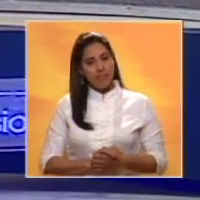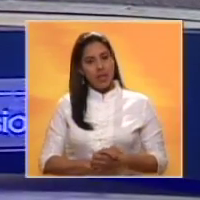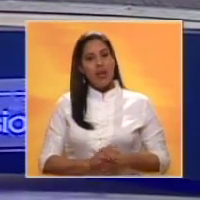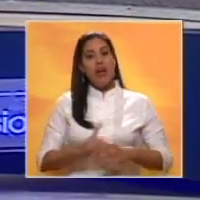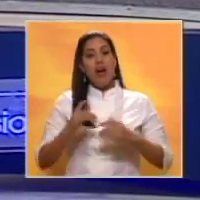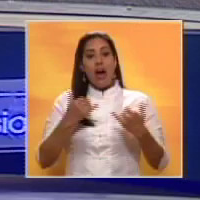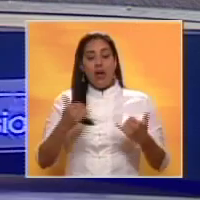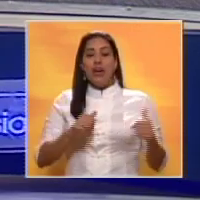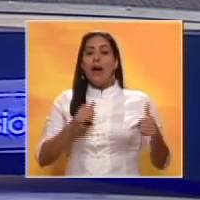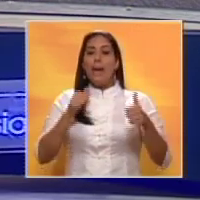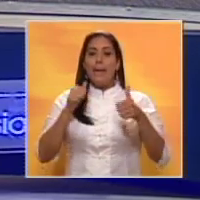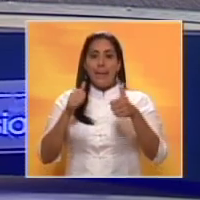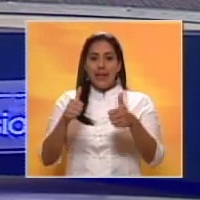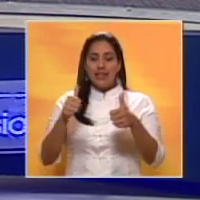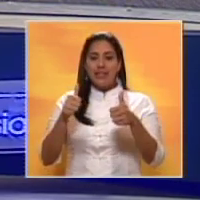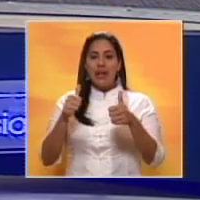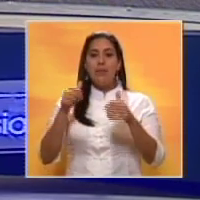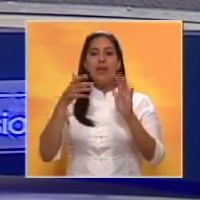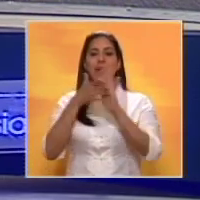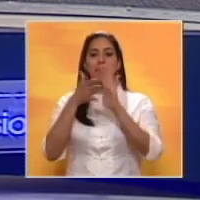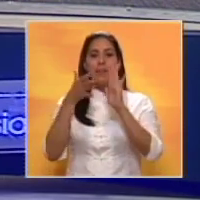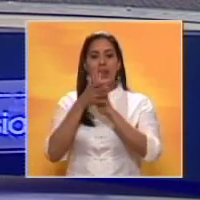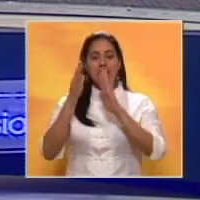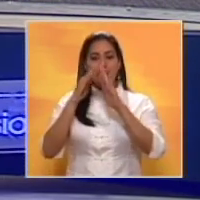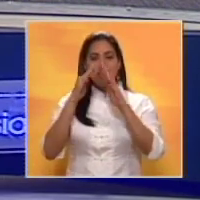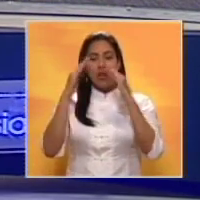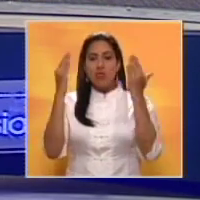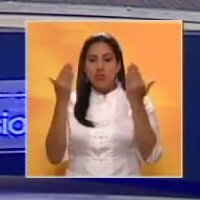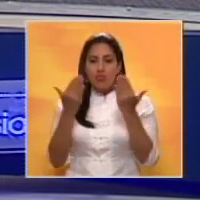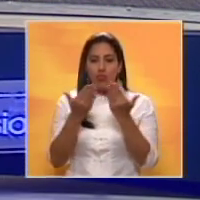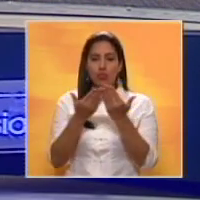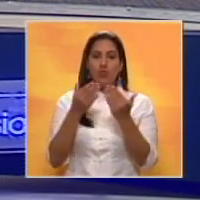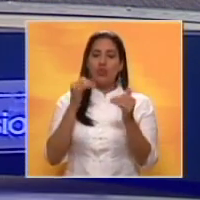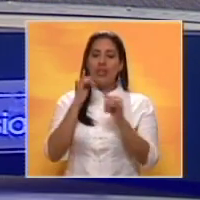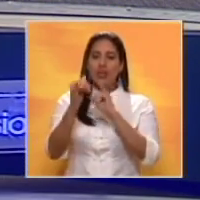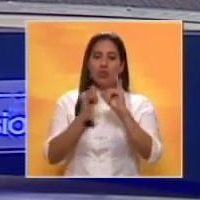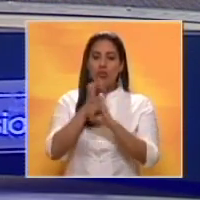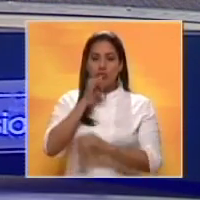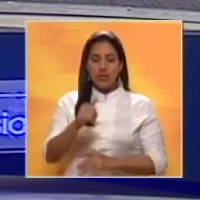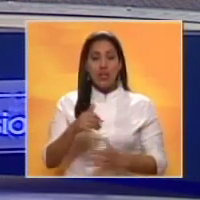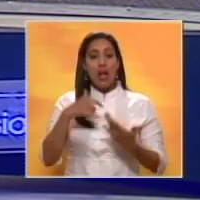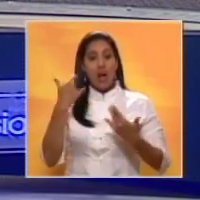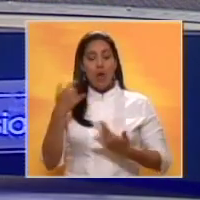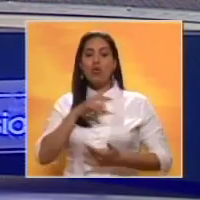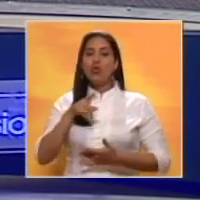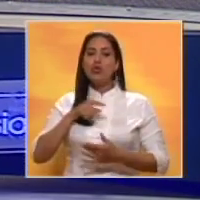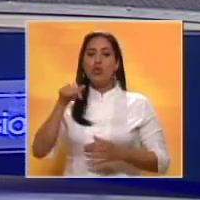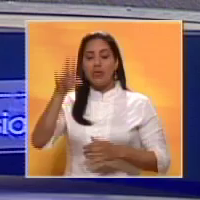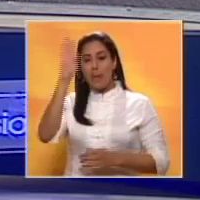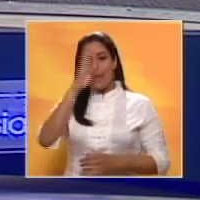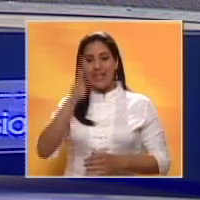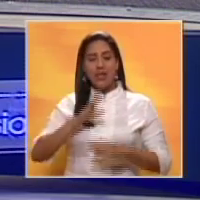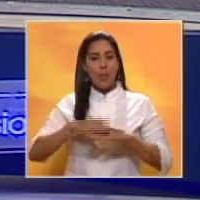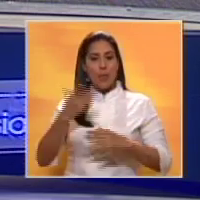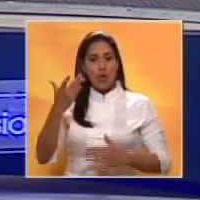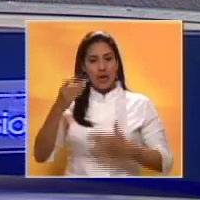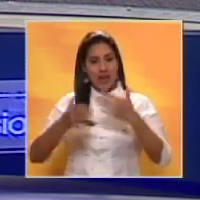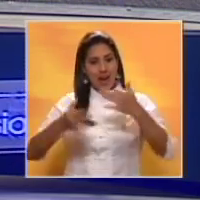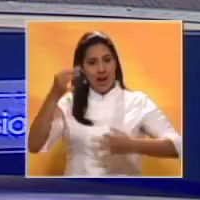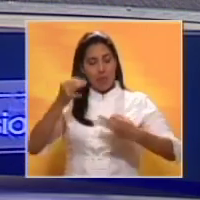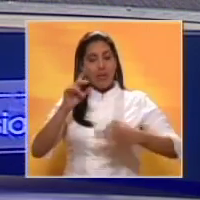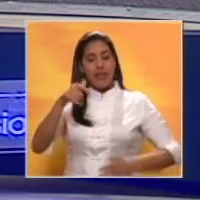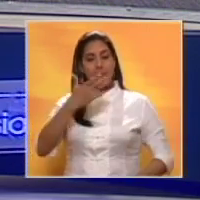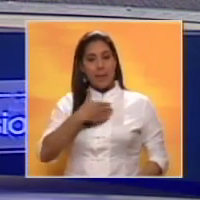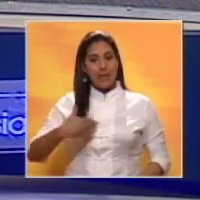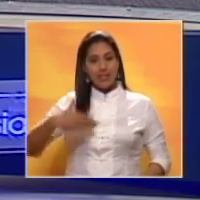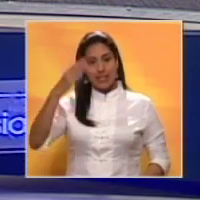Y de inmediato comenzamos el recorrido por las noticias internacionales en lo que pasa en el mundo. Y lo vamos a hacer en Brasil, donde los abogados y el